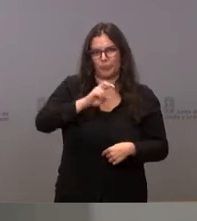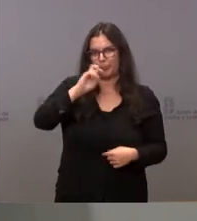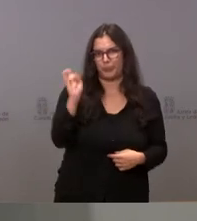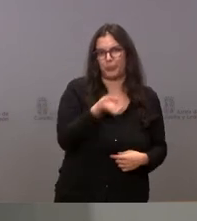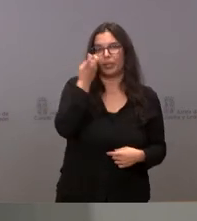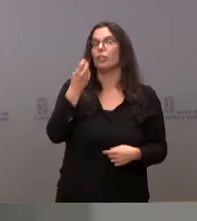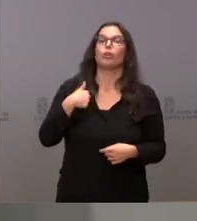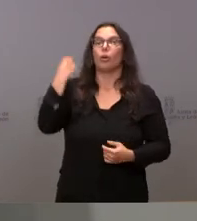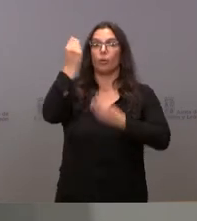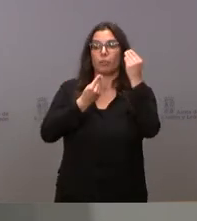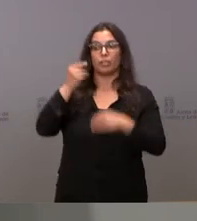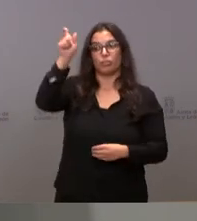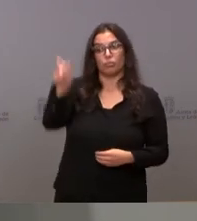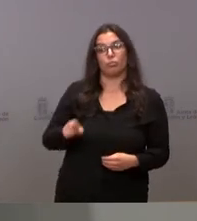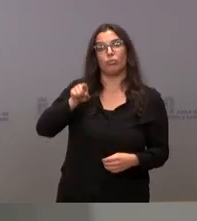de manera reiterada